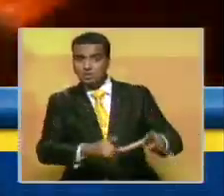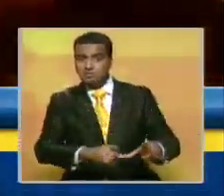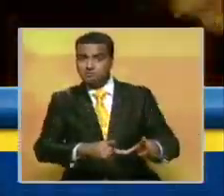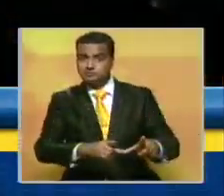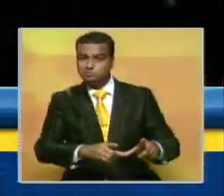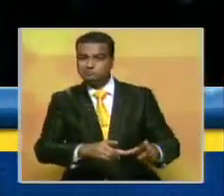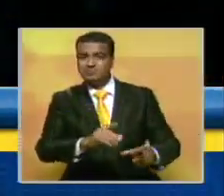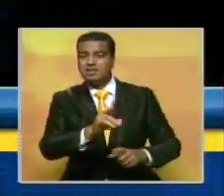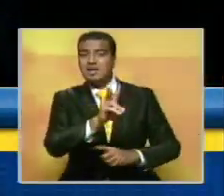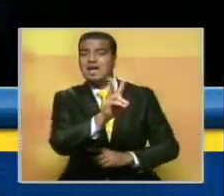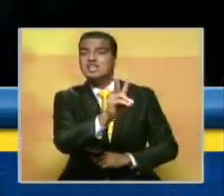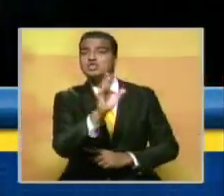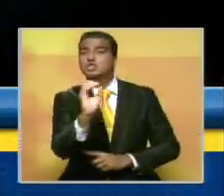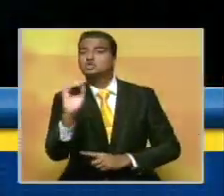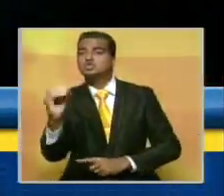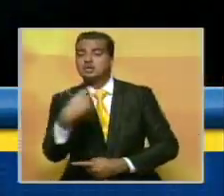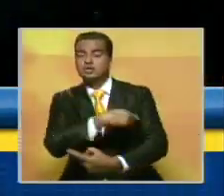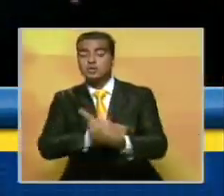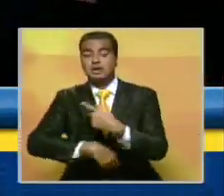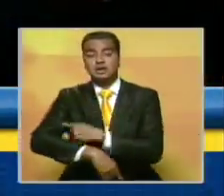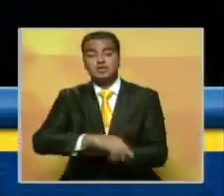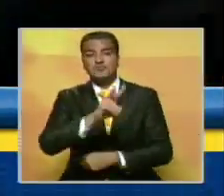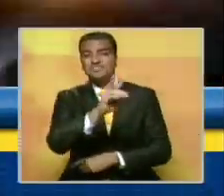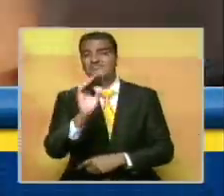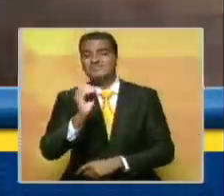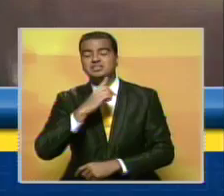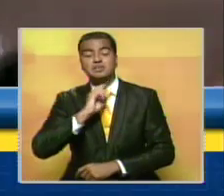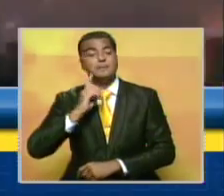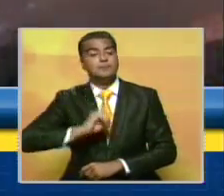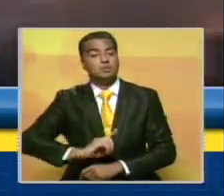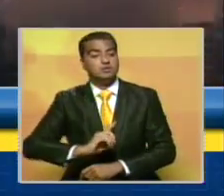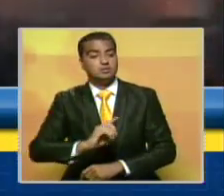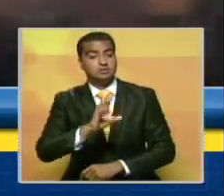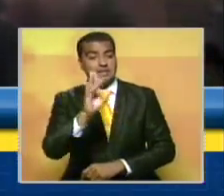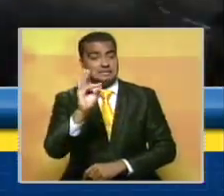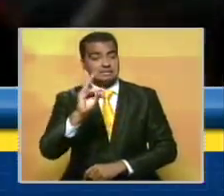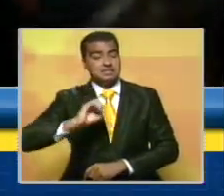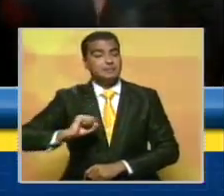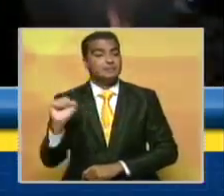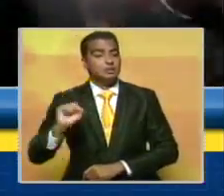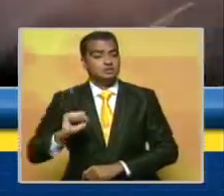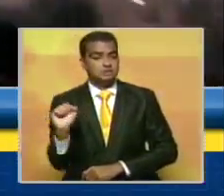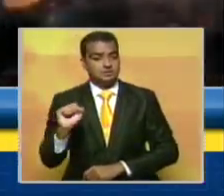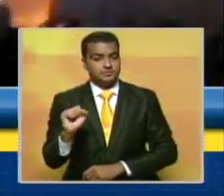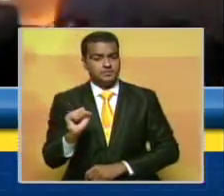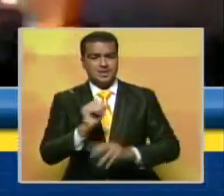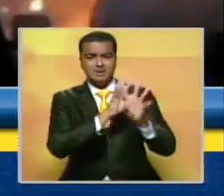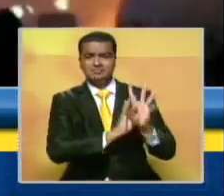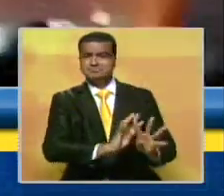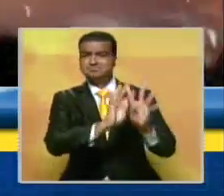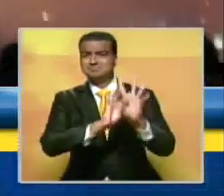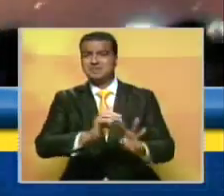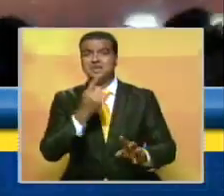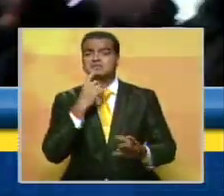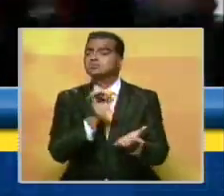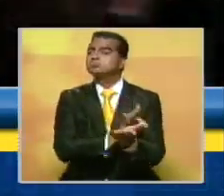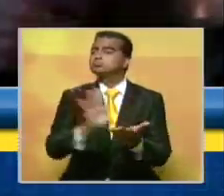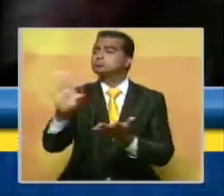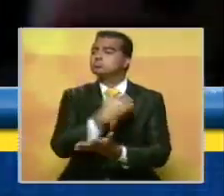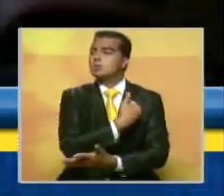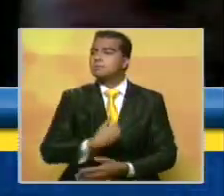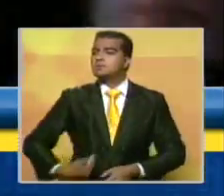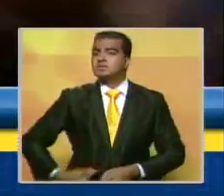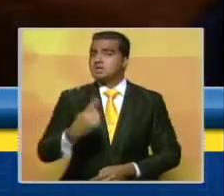de 200 heridos y más de 20 muertos, entre ellos 7 policías. Los manifestantes que piden la renuncia del presidente